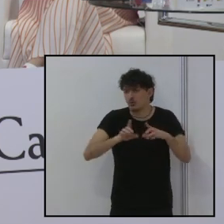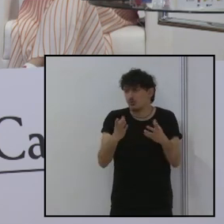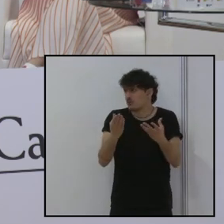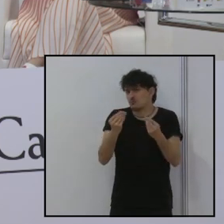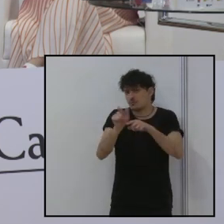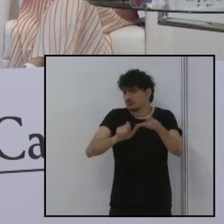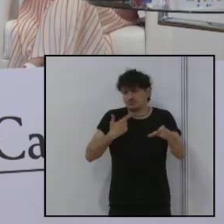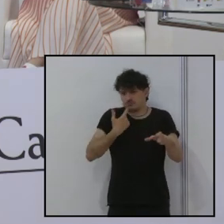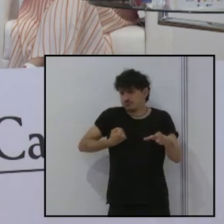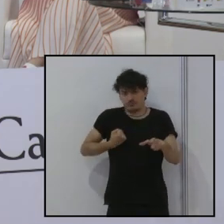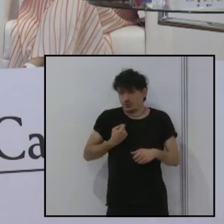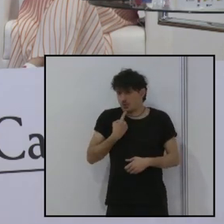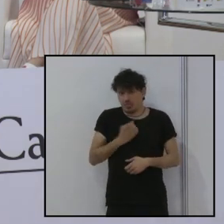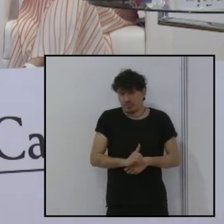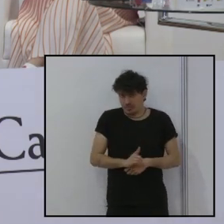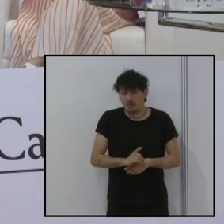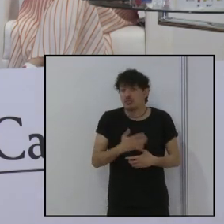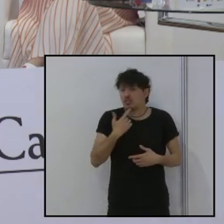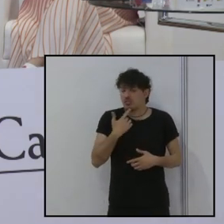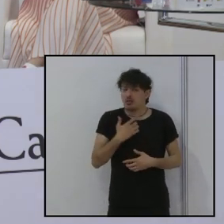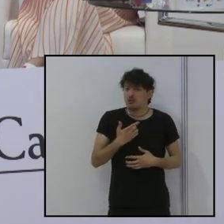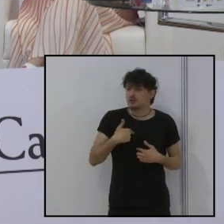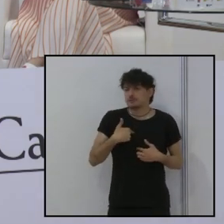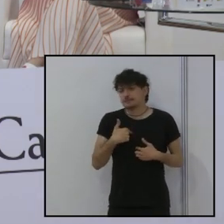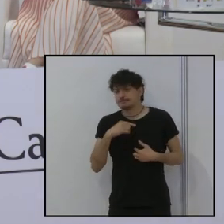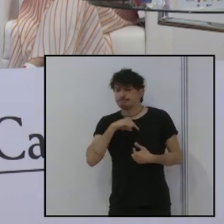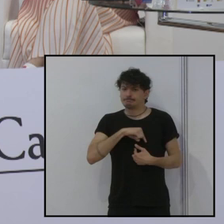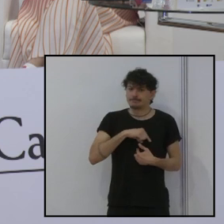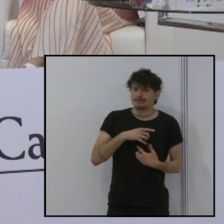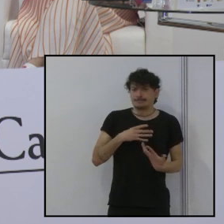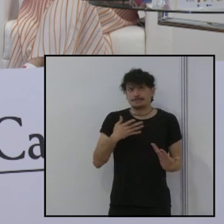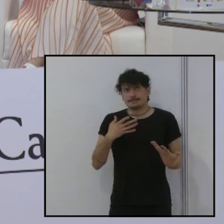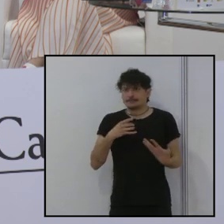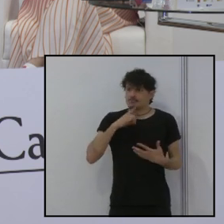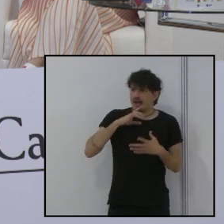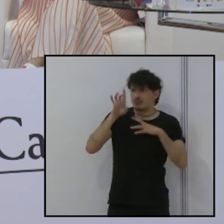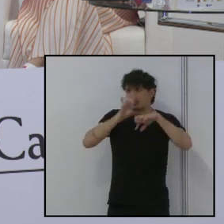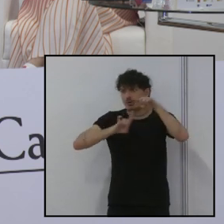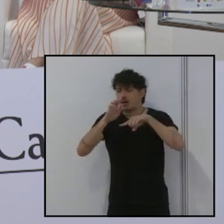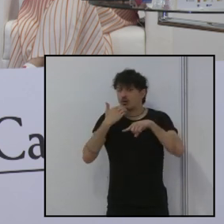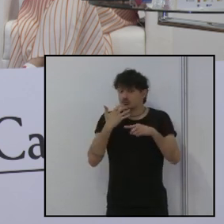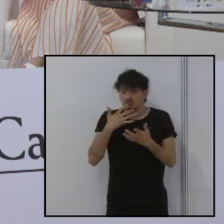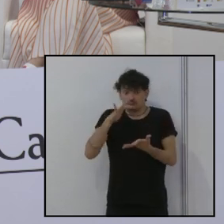gente dice que está mal o se considera que está mal cuando ya sucede un evento lo